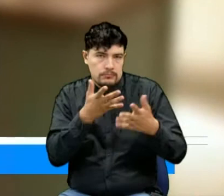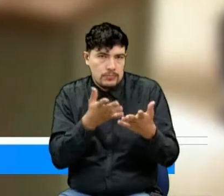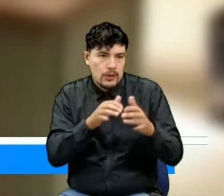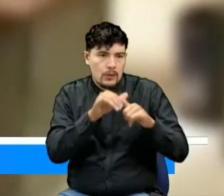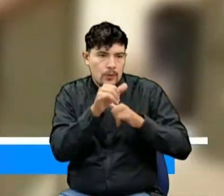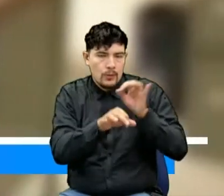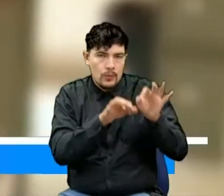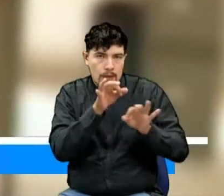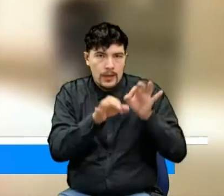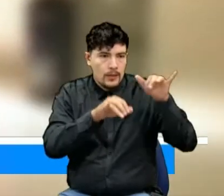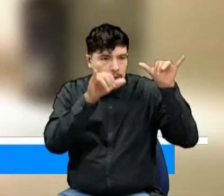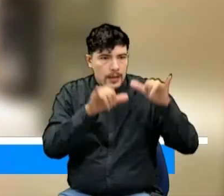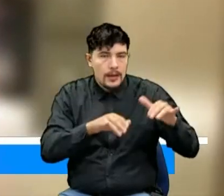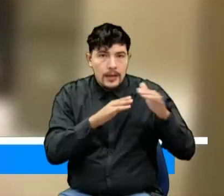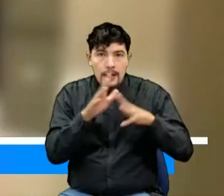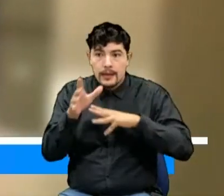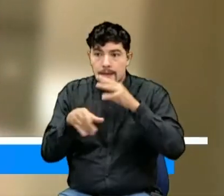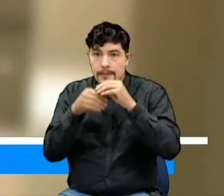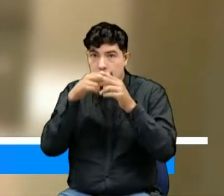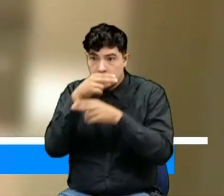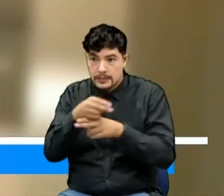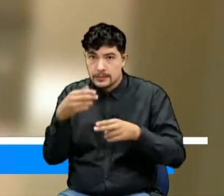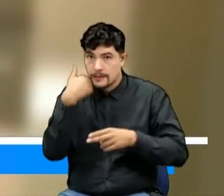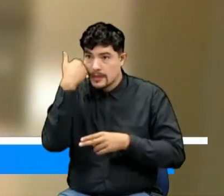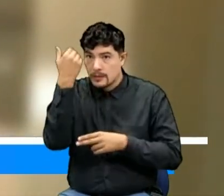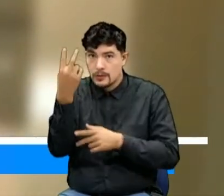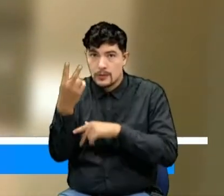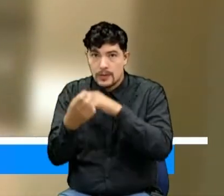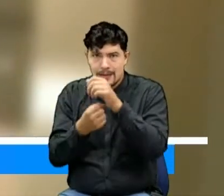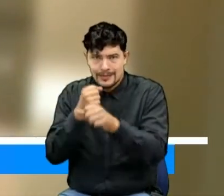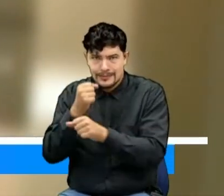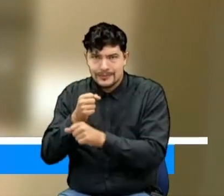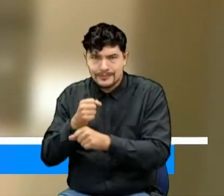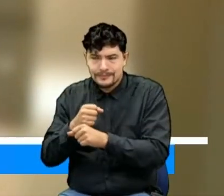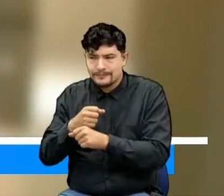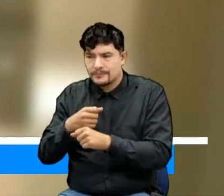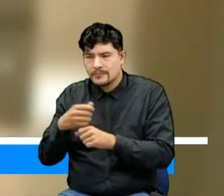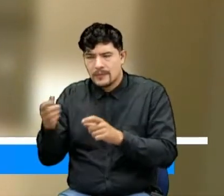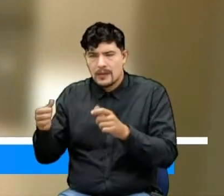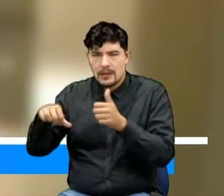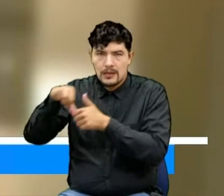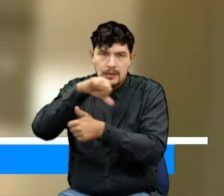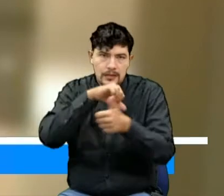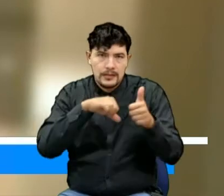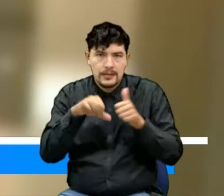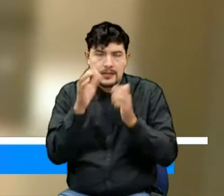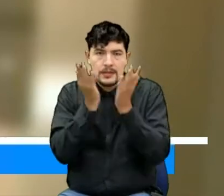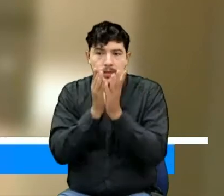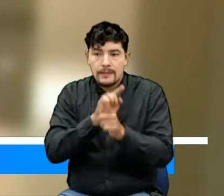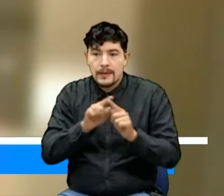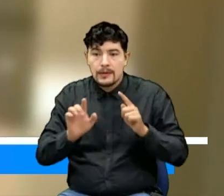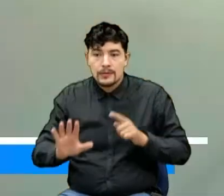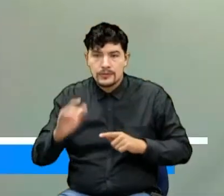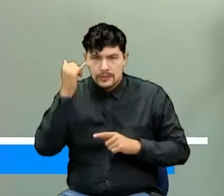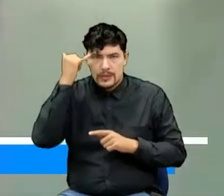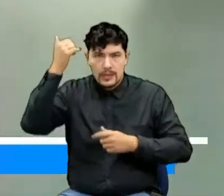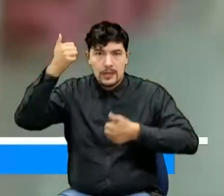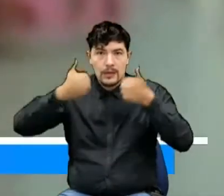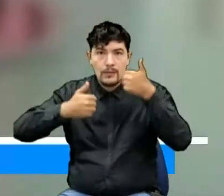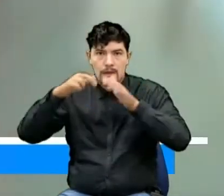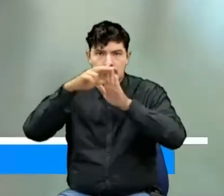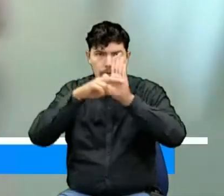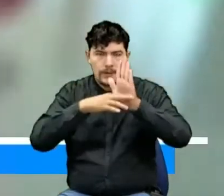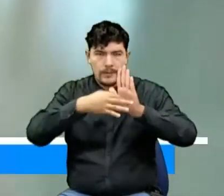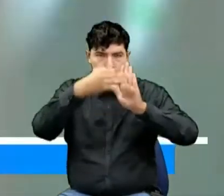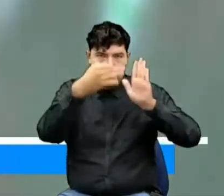nivel nacional. En los niños ya mayores de 2 añitos que van a entrar en alternancia educativa, la idea es que deben mantenerse los protocolos